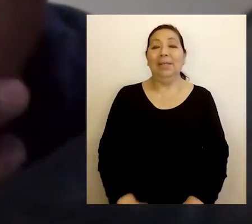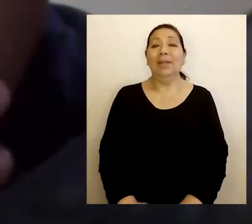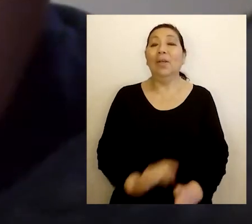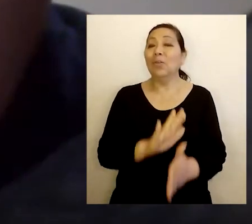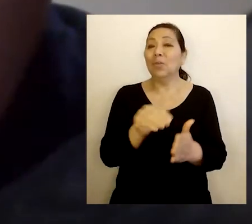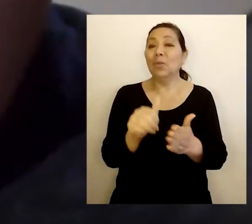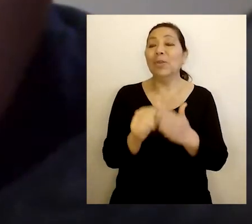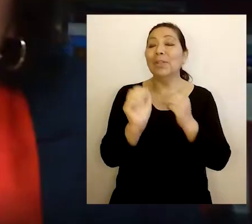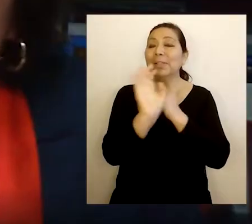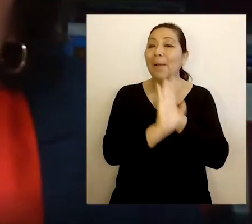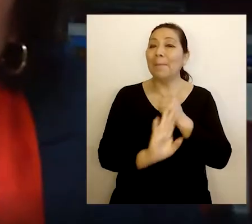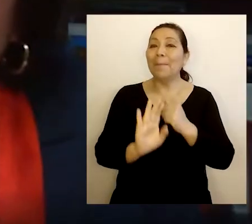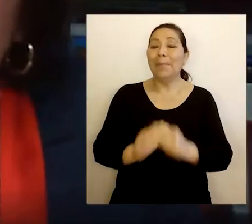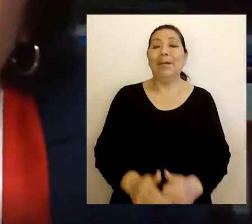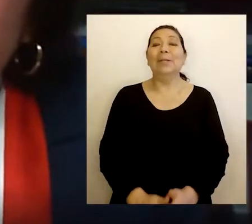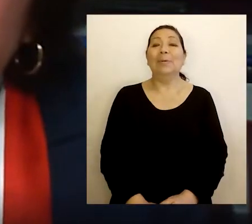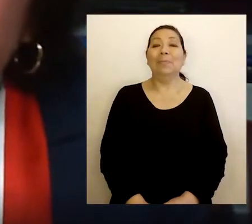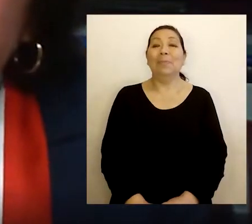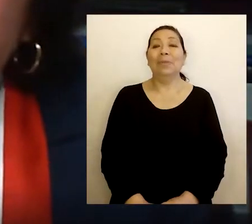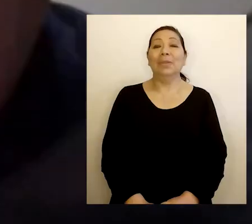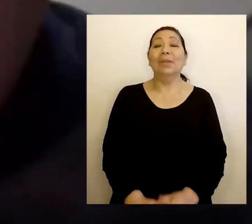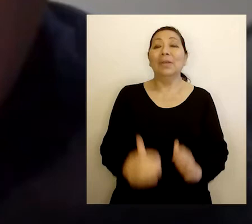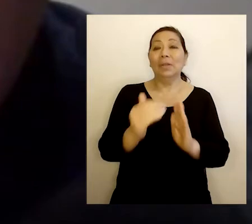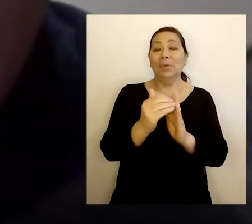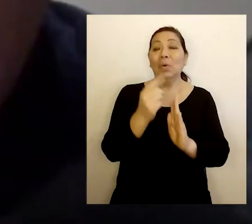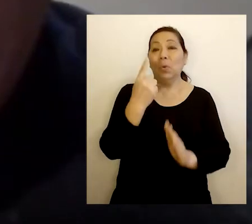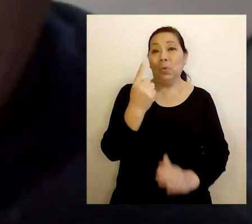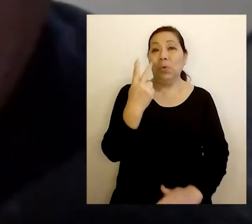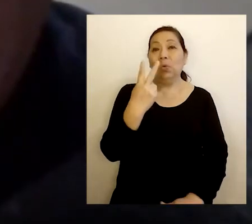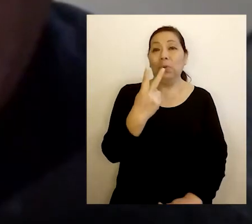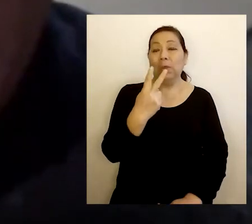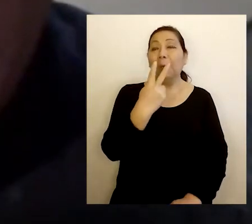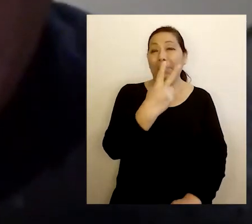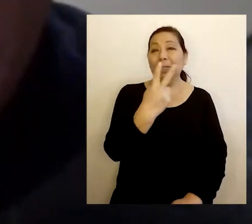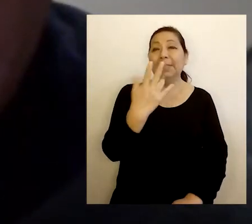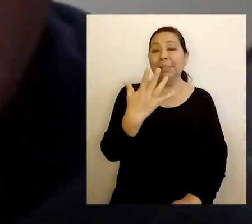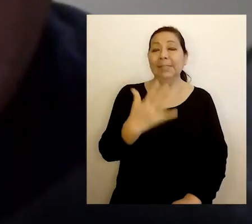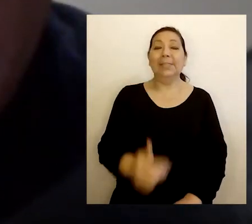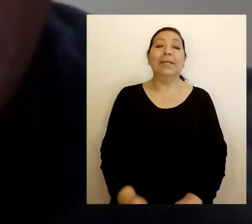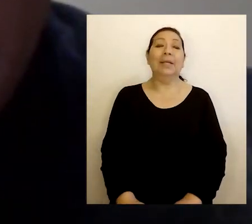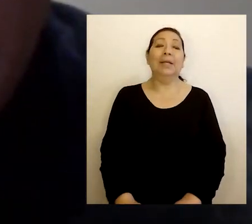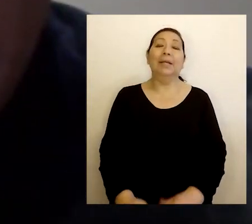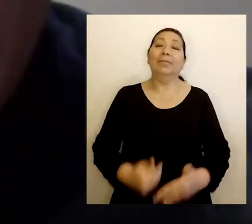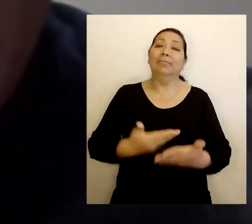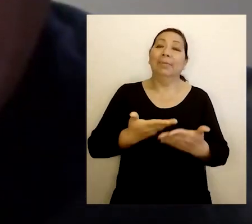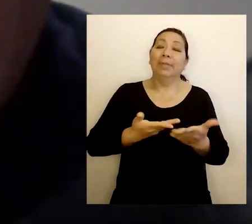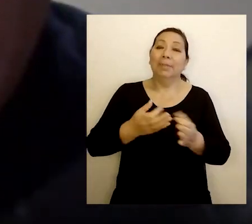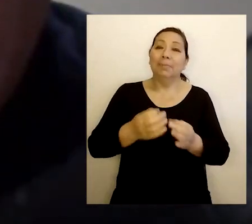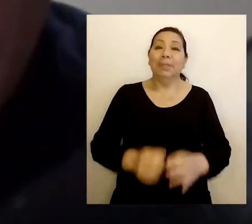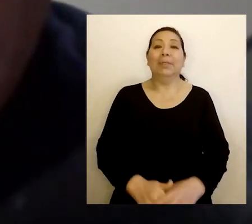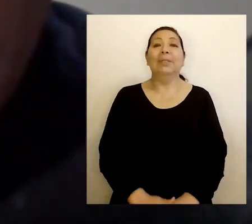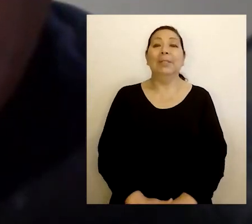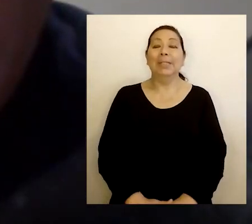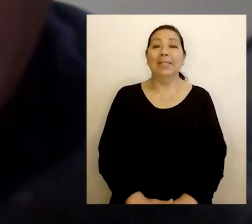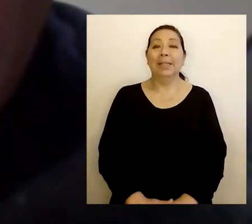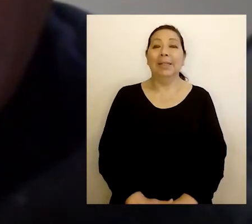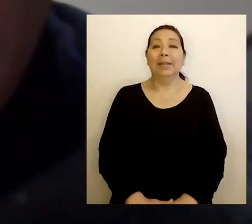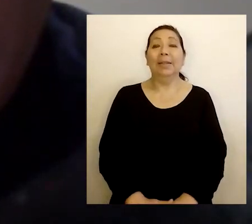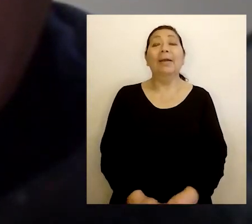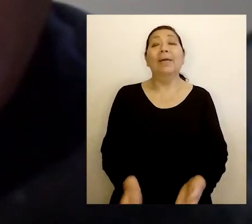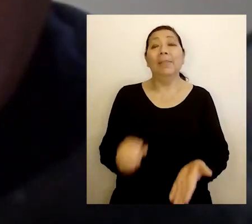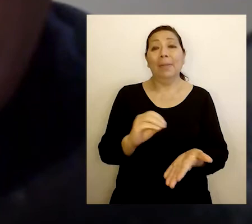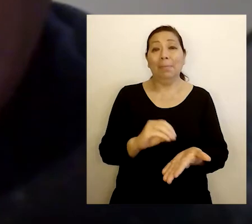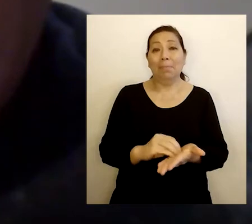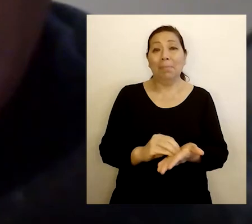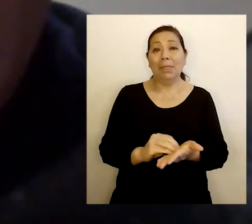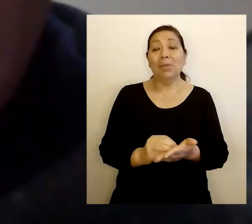este amparo por los artículos 1, 2, 4 y 25, parte de país. Es el más